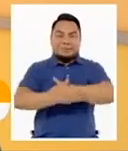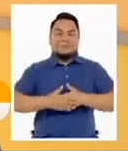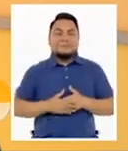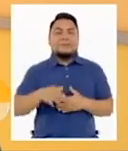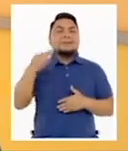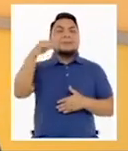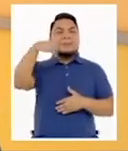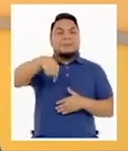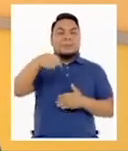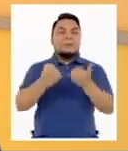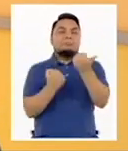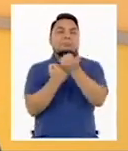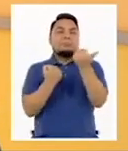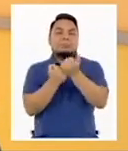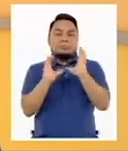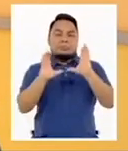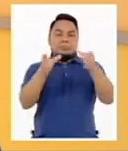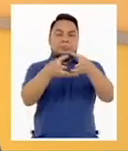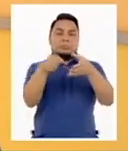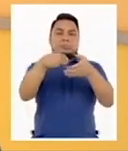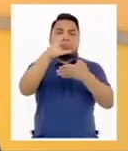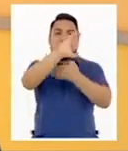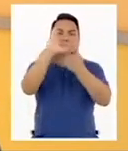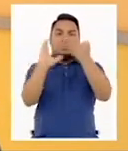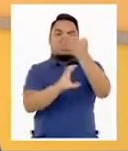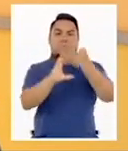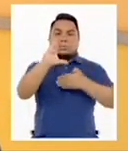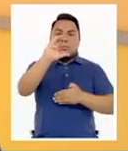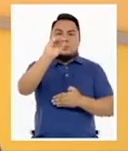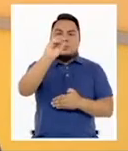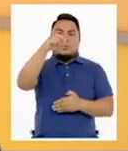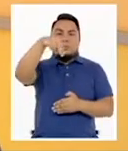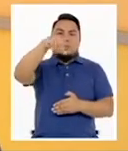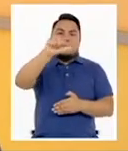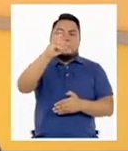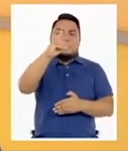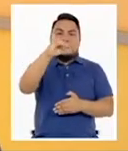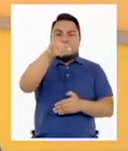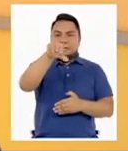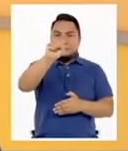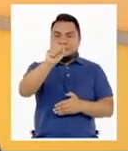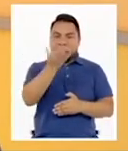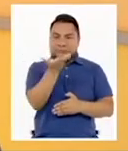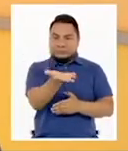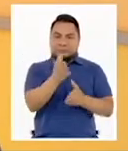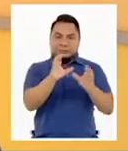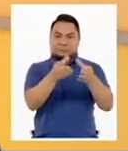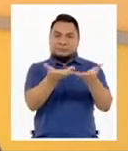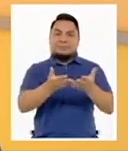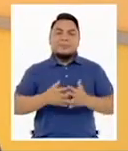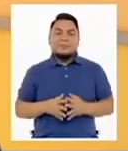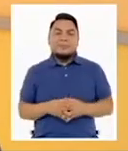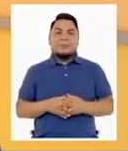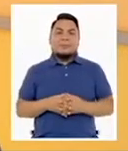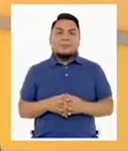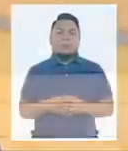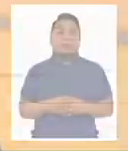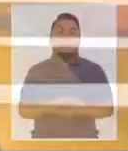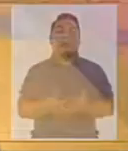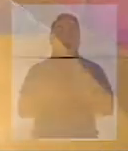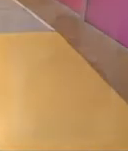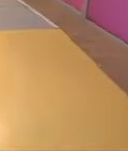discapacidad. Como siempre, con la coproducción del Consejo Nacional de Integración para la Persona con Discapacidad,